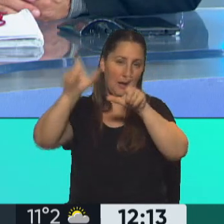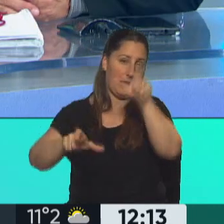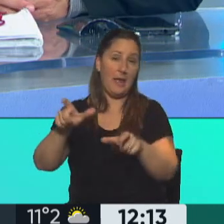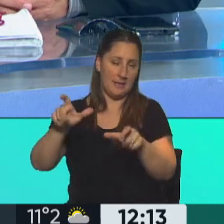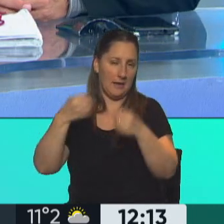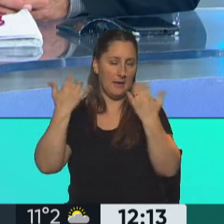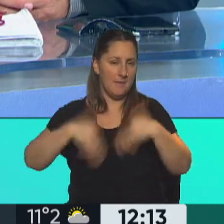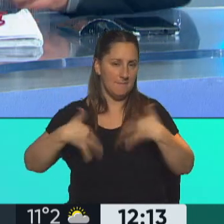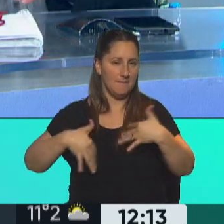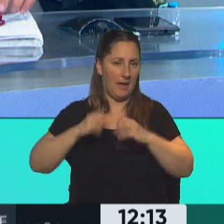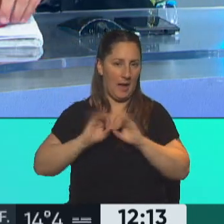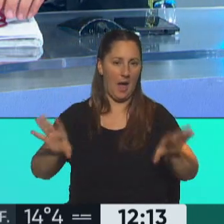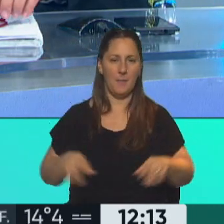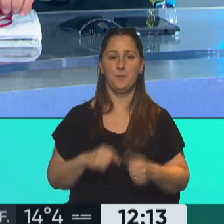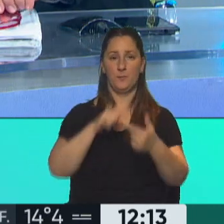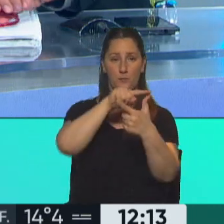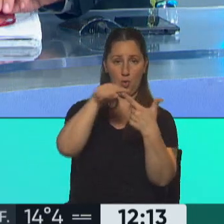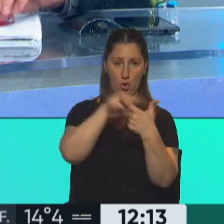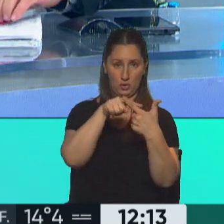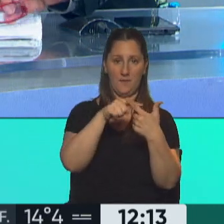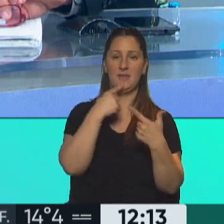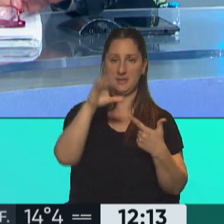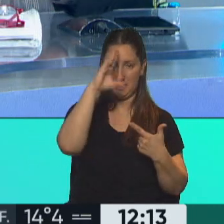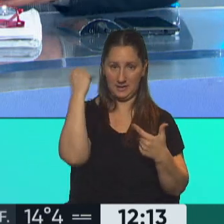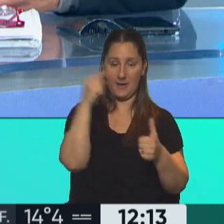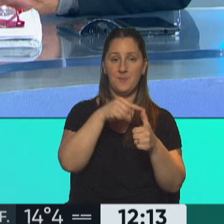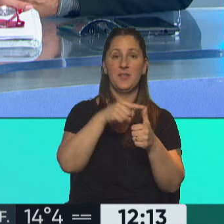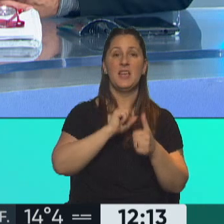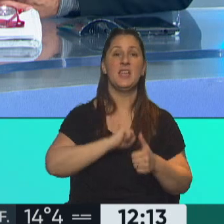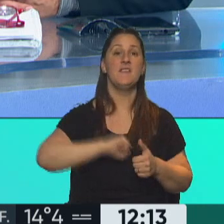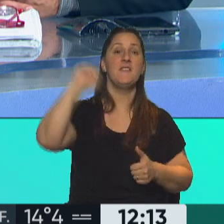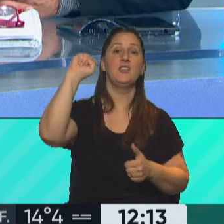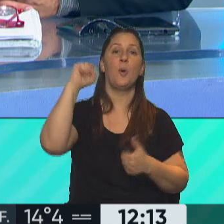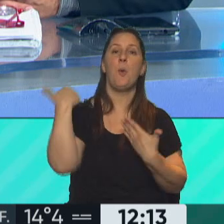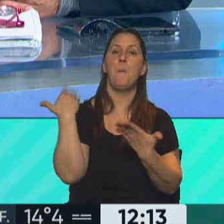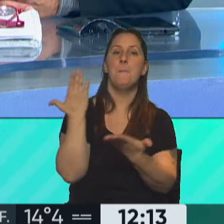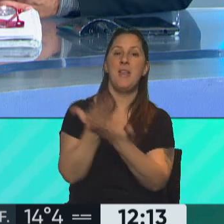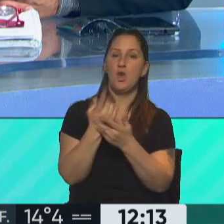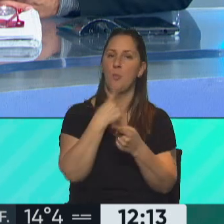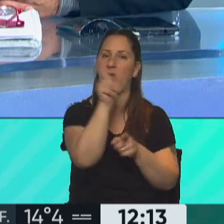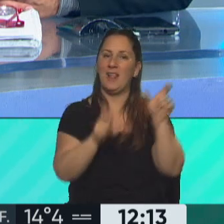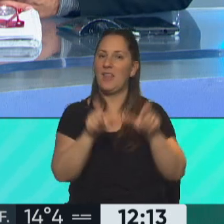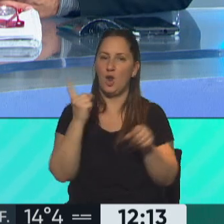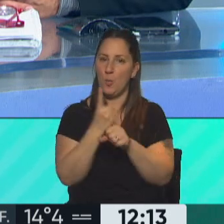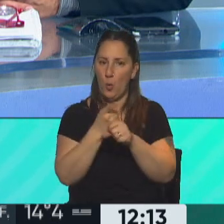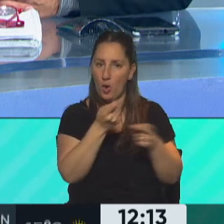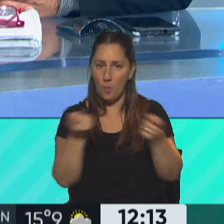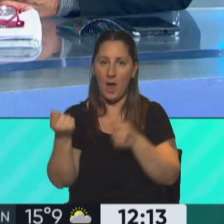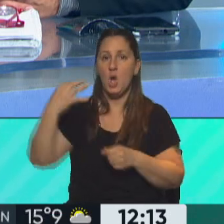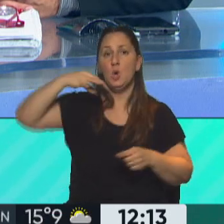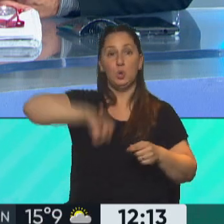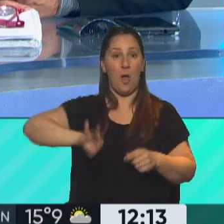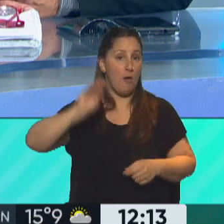menos en la emergencia. Dos puntos que señala Cristina Fernández de Kirchner. Por un lado, que la inflación es por oferta, no por demanda. Eso quiere decir que, bueno, el salario no